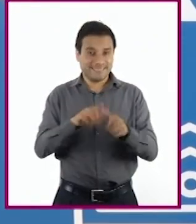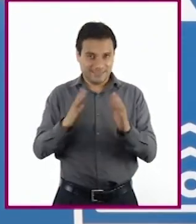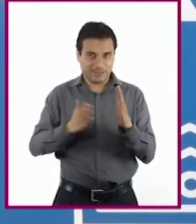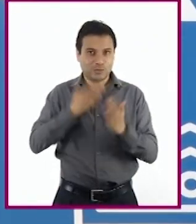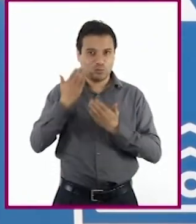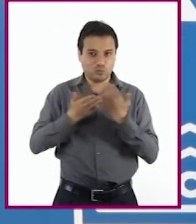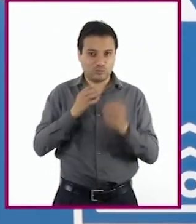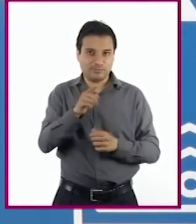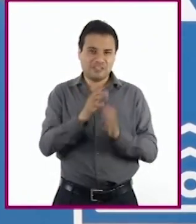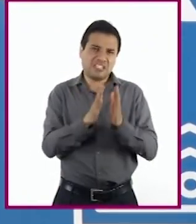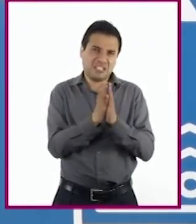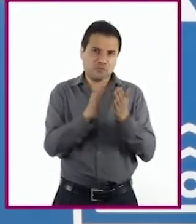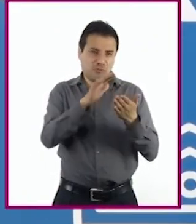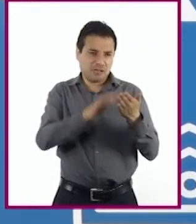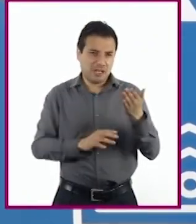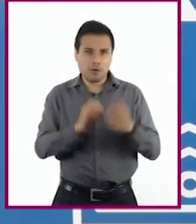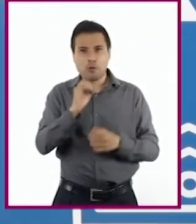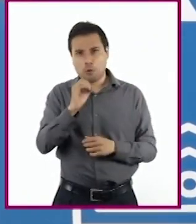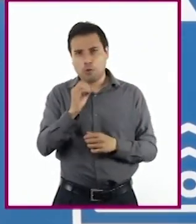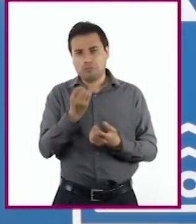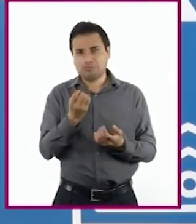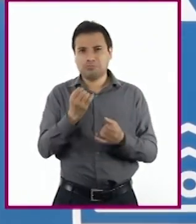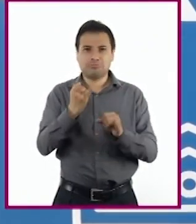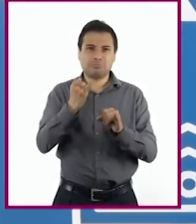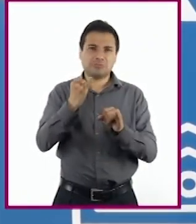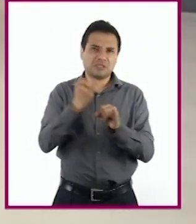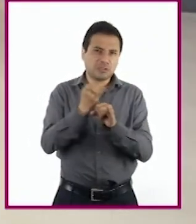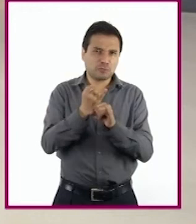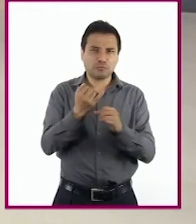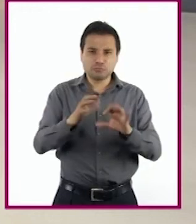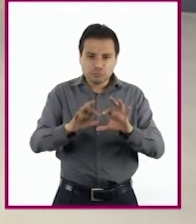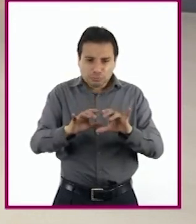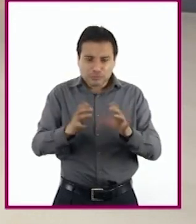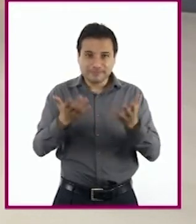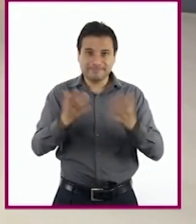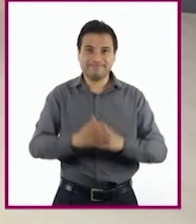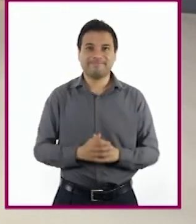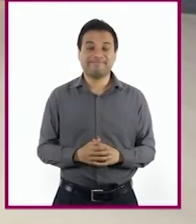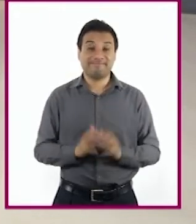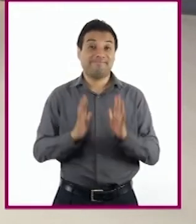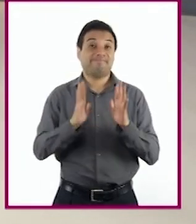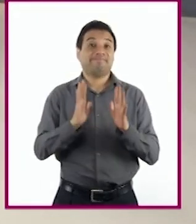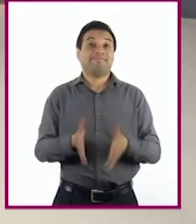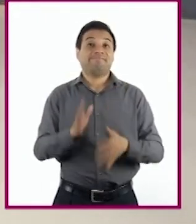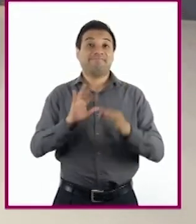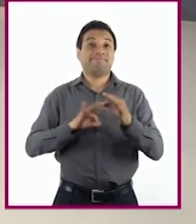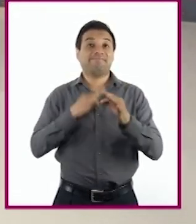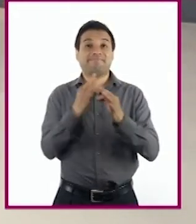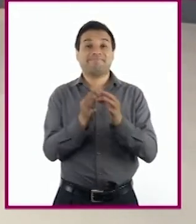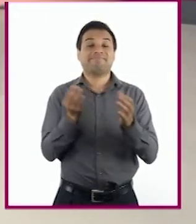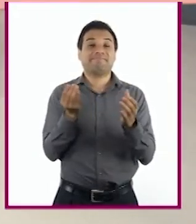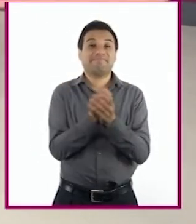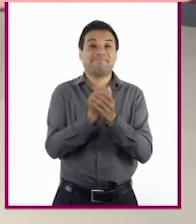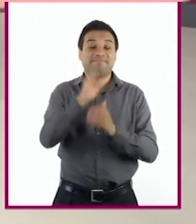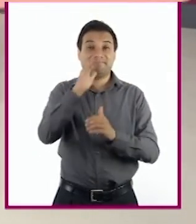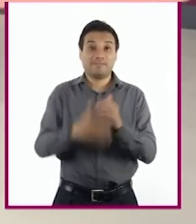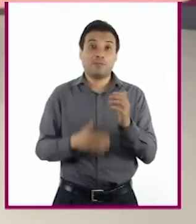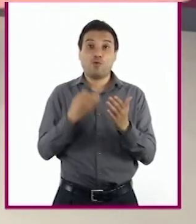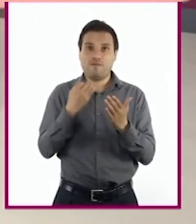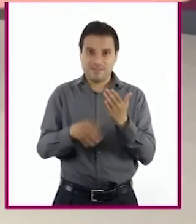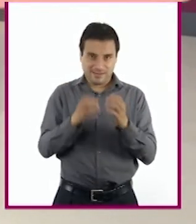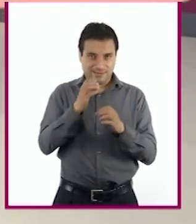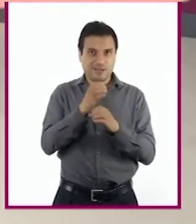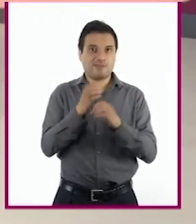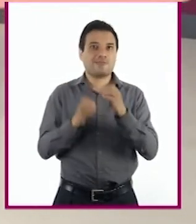través de sus libros de texto y de los portales de acceso oficial. Listo, terminamos, pero aún nos queda mucho